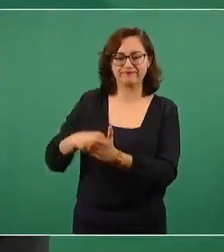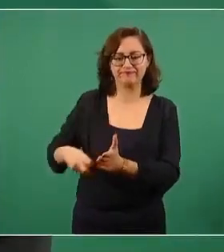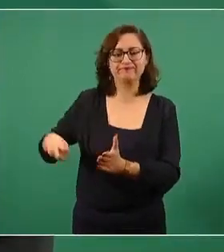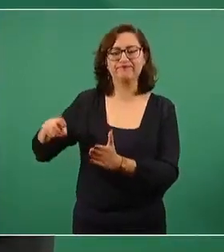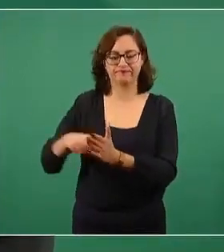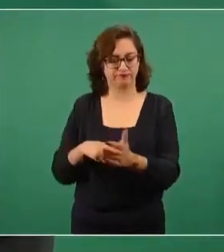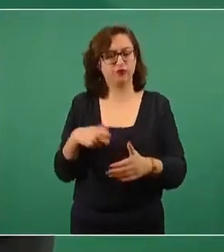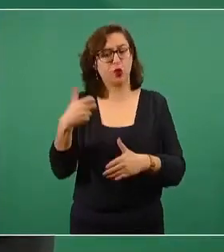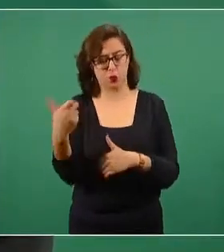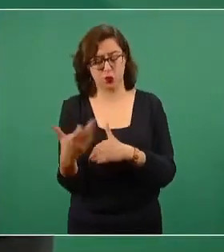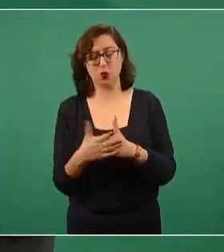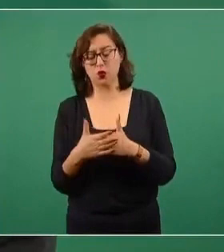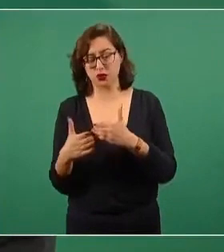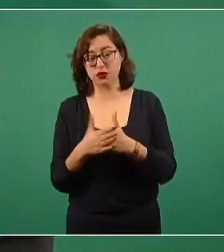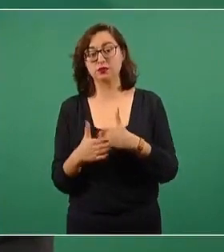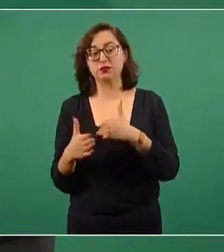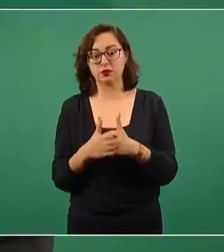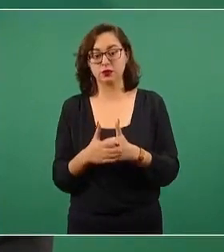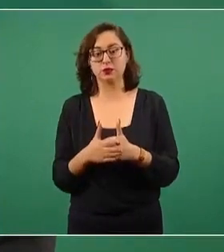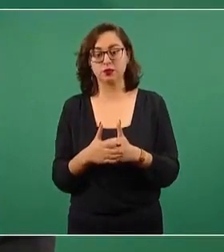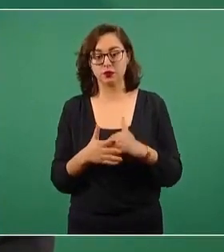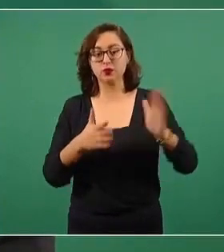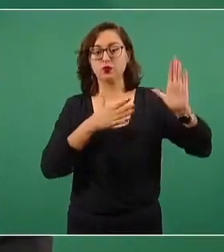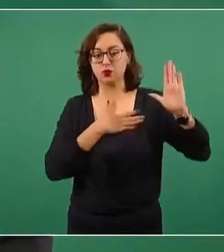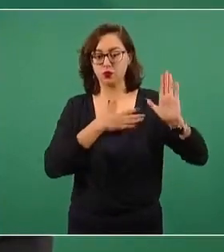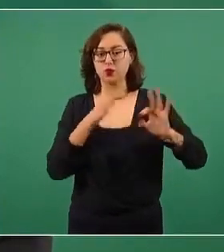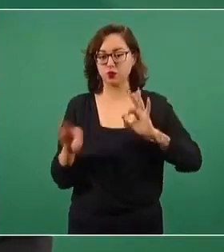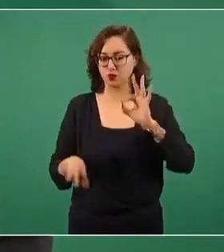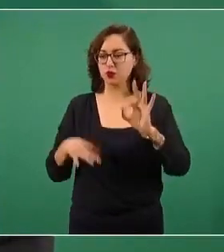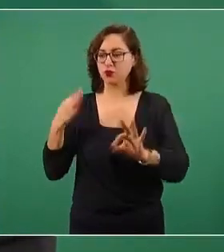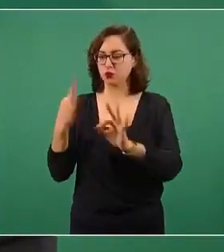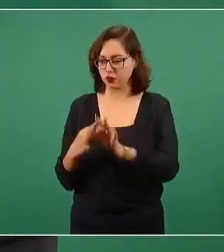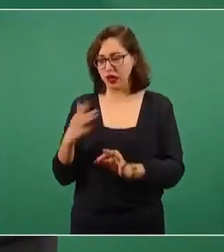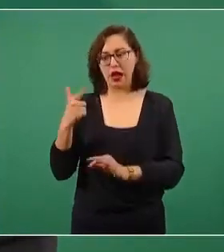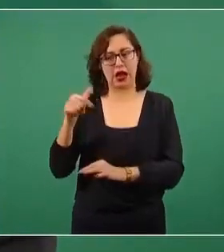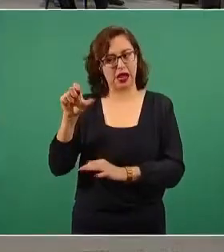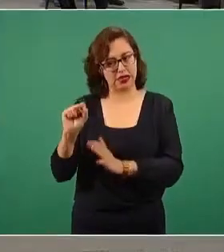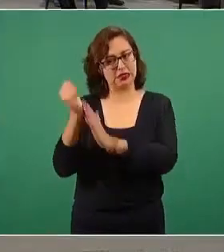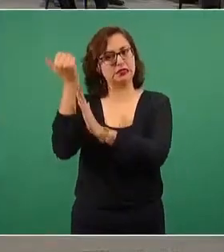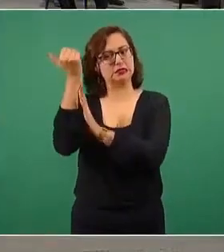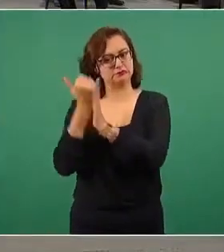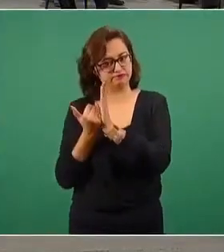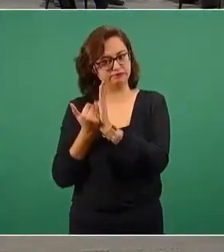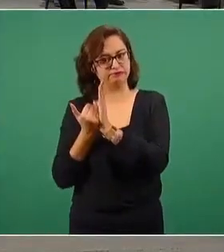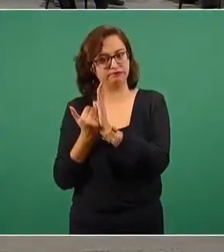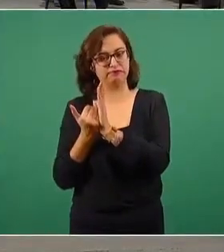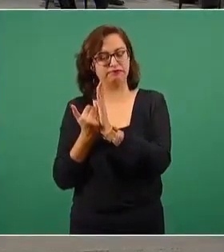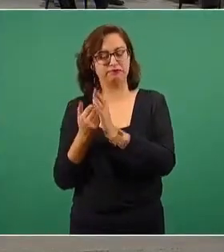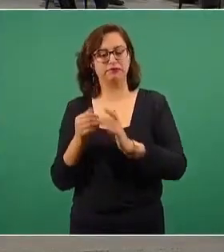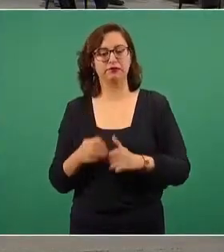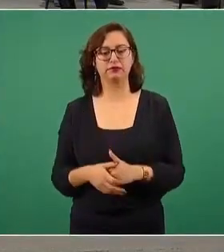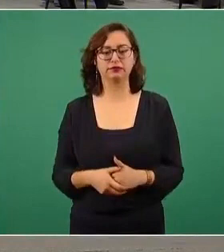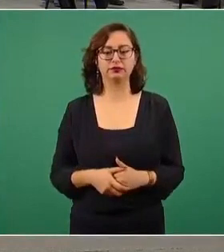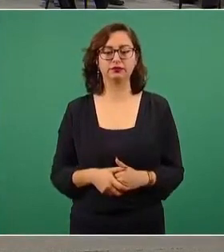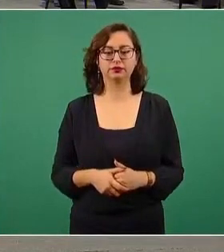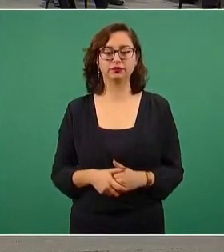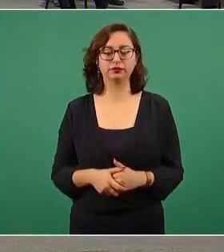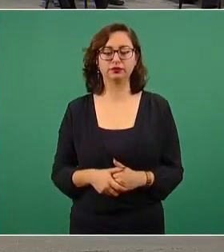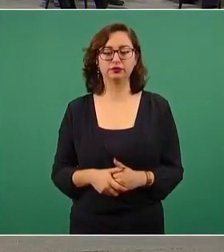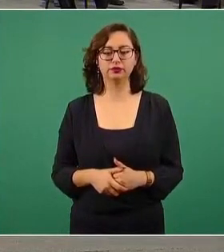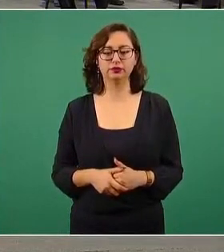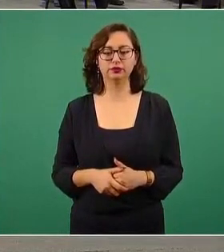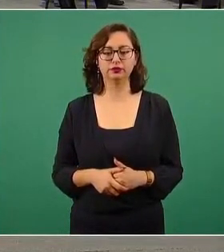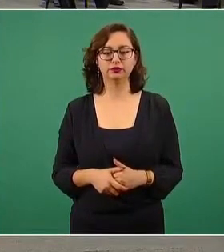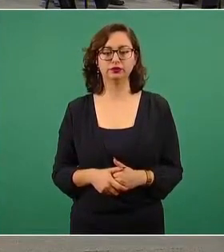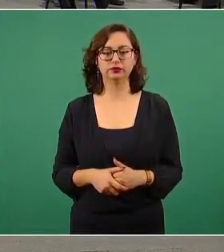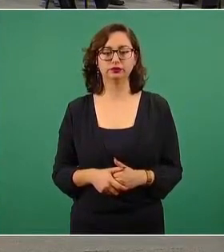a hacer porque vamos a cumplir el compromiso de que no aumente el precio de los combustibles.